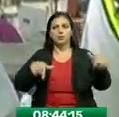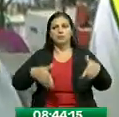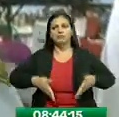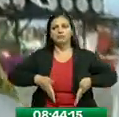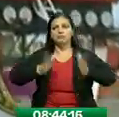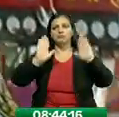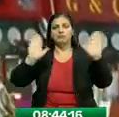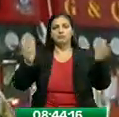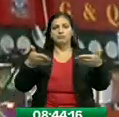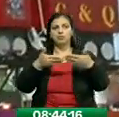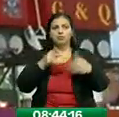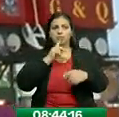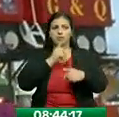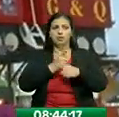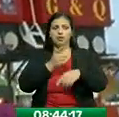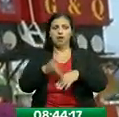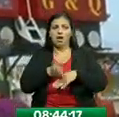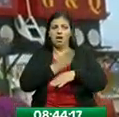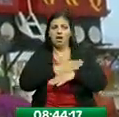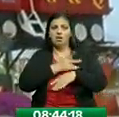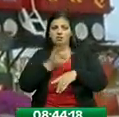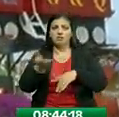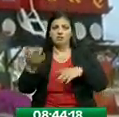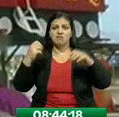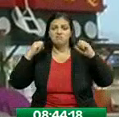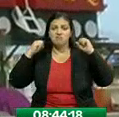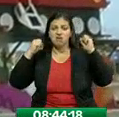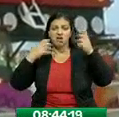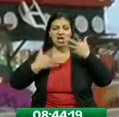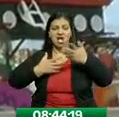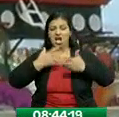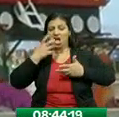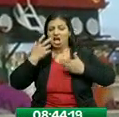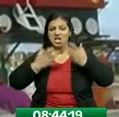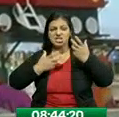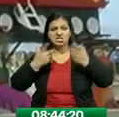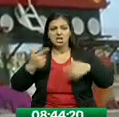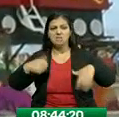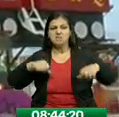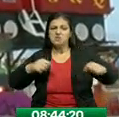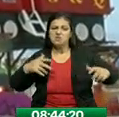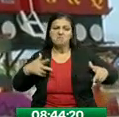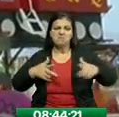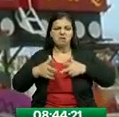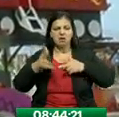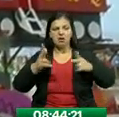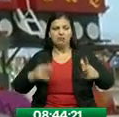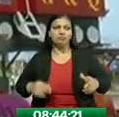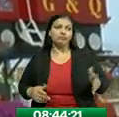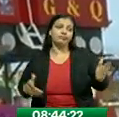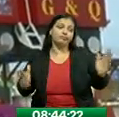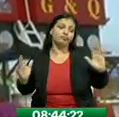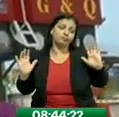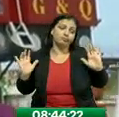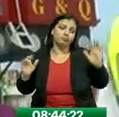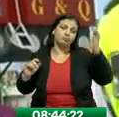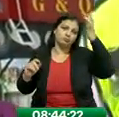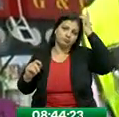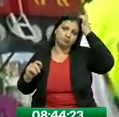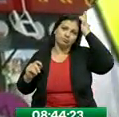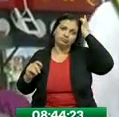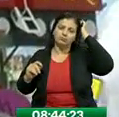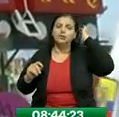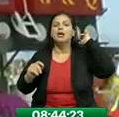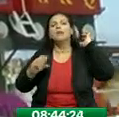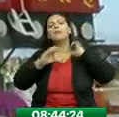en antes estaba un poquito alterado el tránsito, las motocicletas querían pasar, pero bueno, como le digo, el ejército y